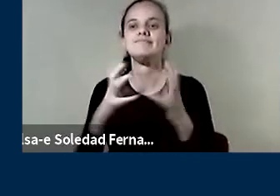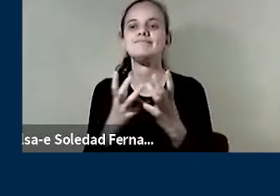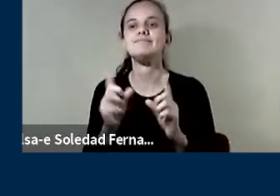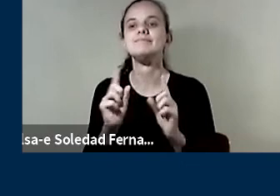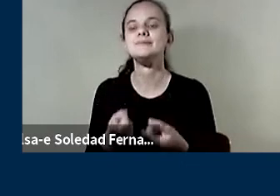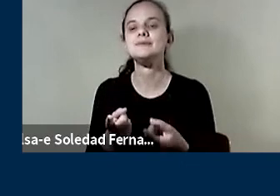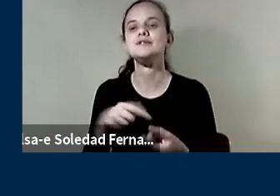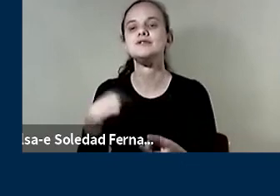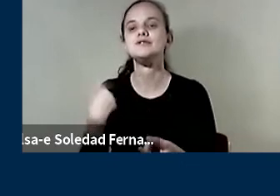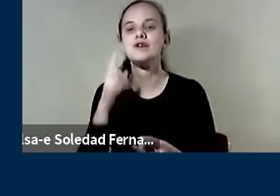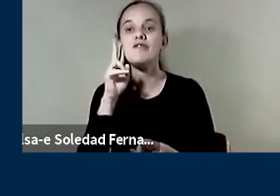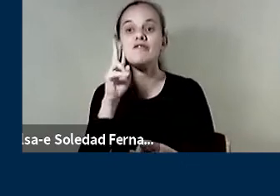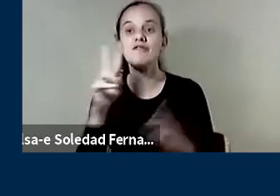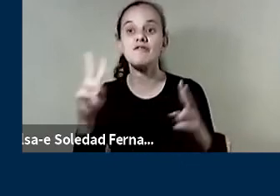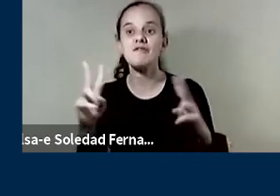las 12 clases